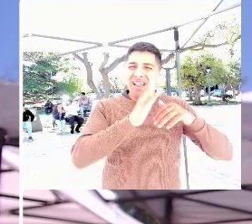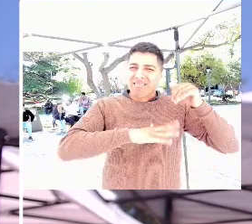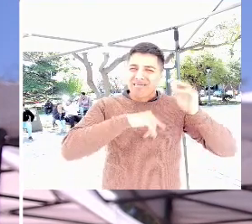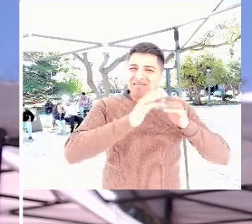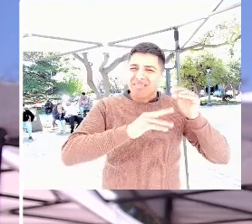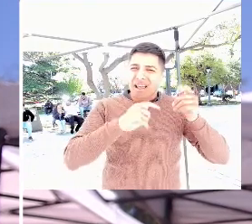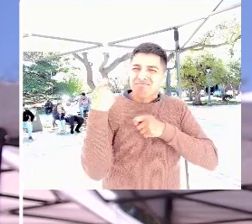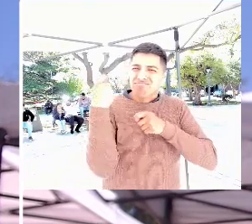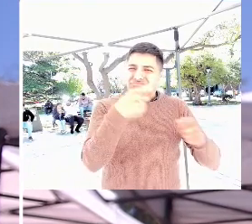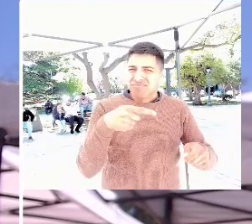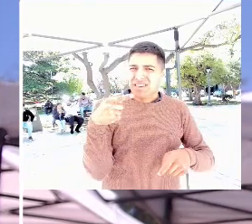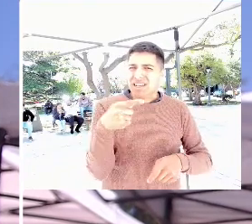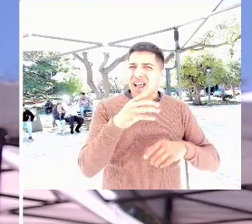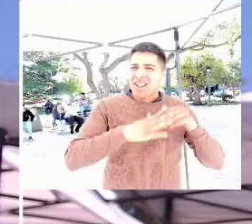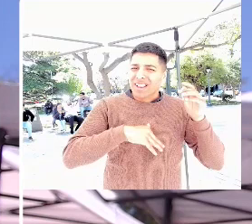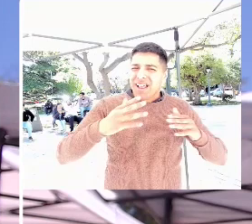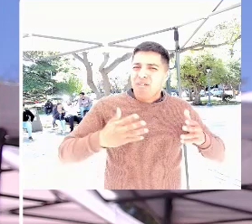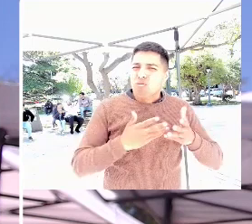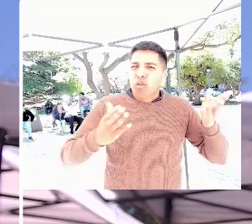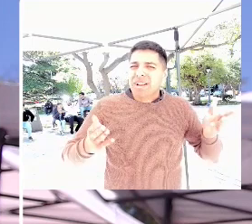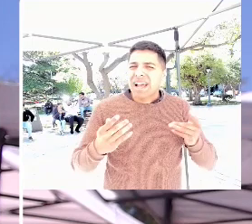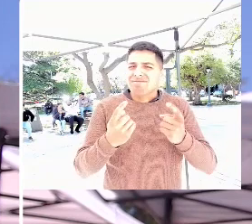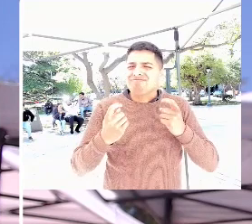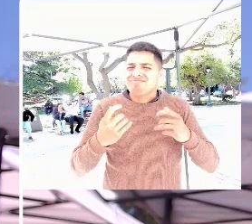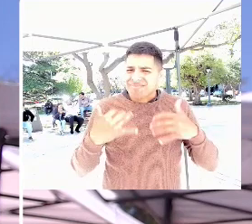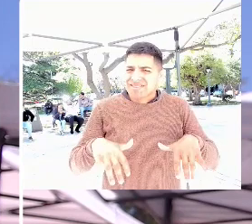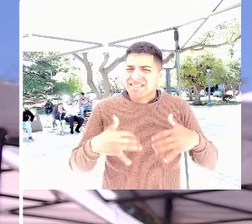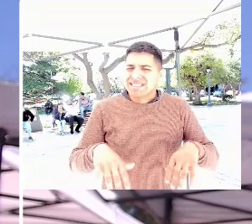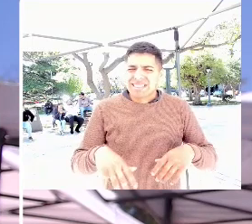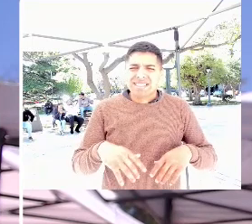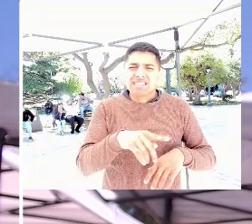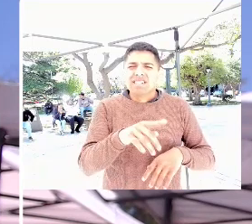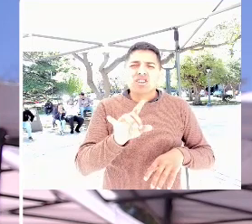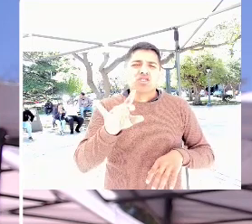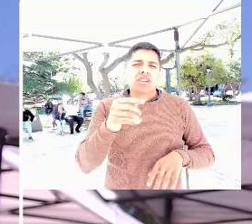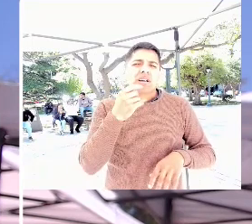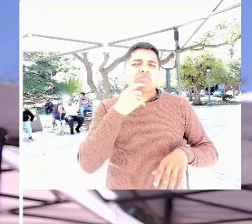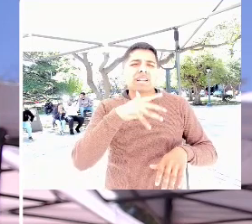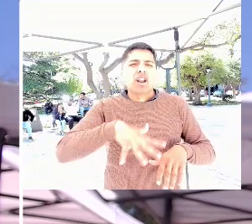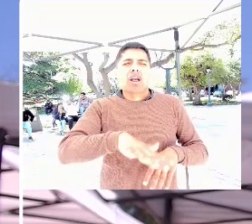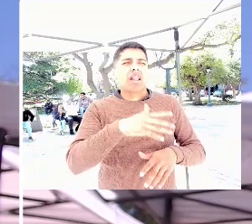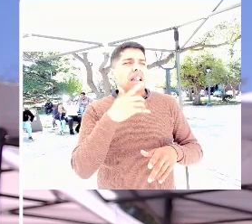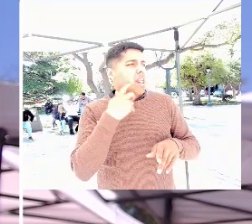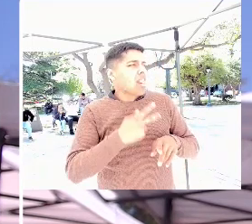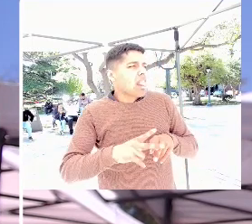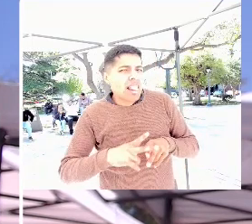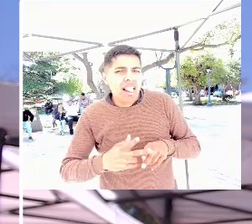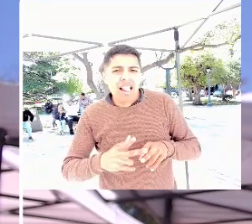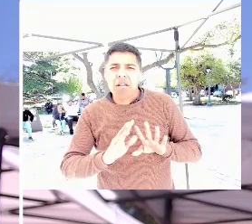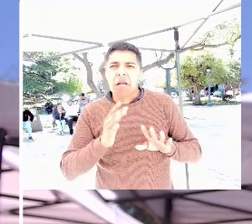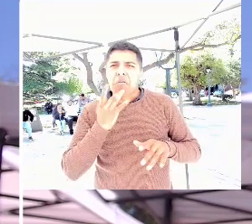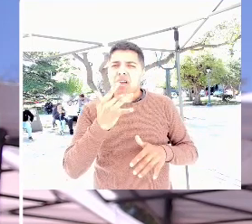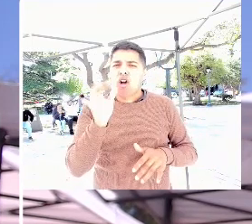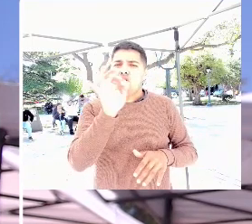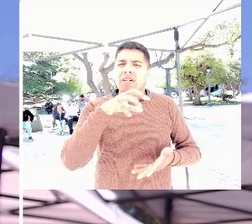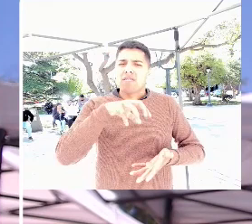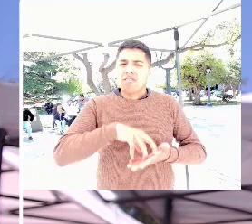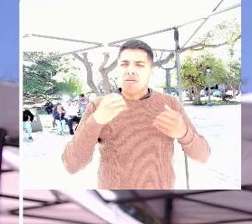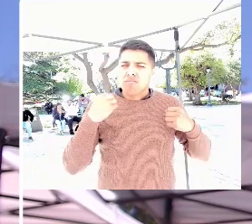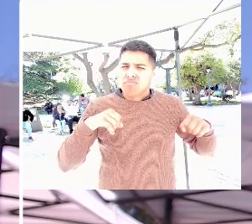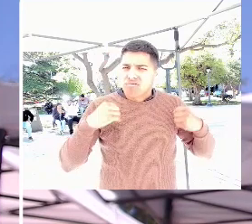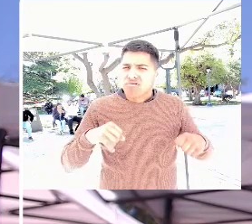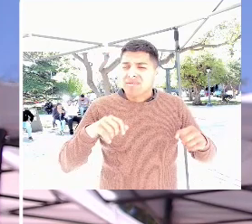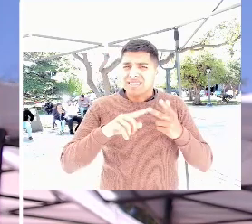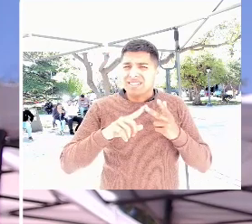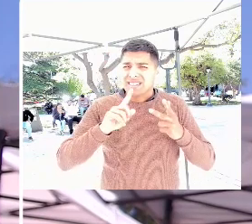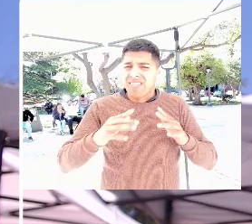a la obra pública que es necesaria, que justamente no es solamente para embellecer plazas, hacer polideportivos, playones